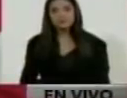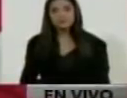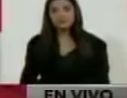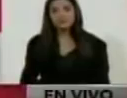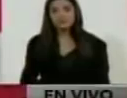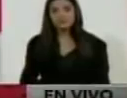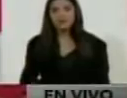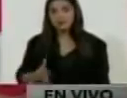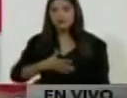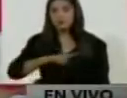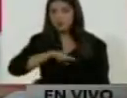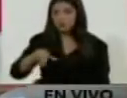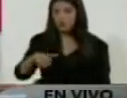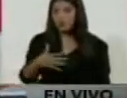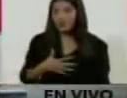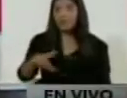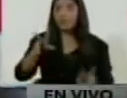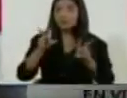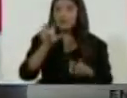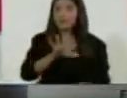Si nosotros queremos una nueva patria